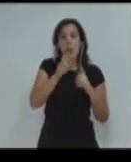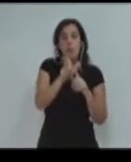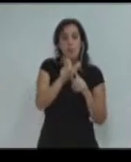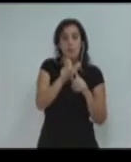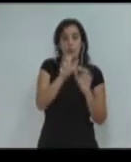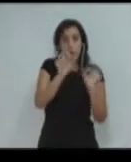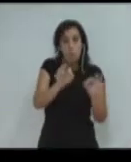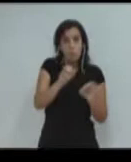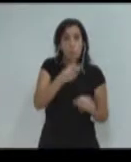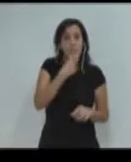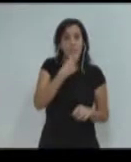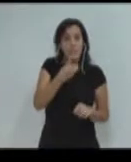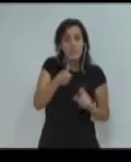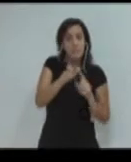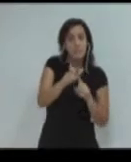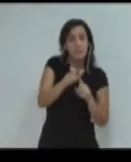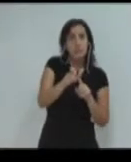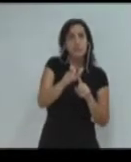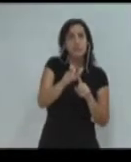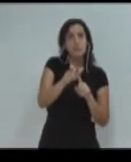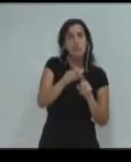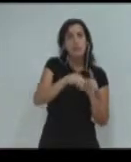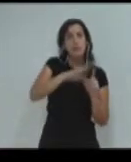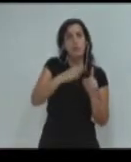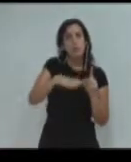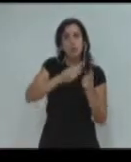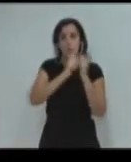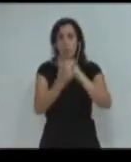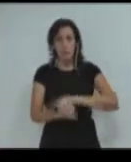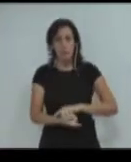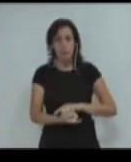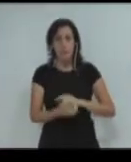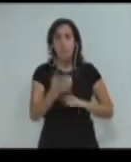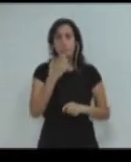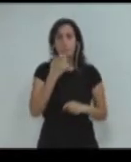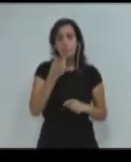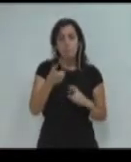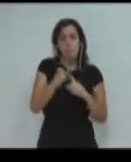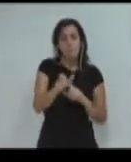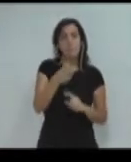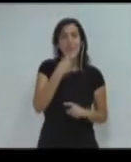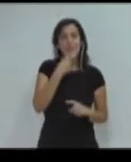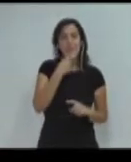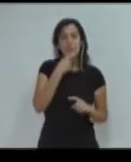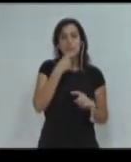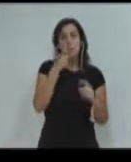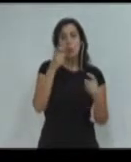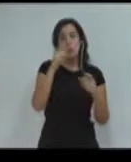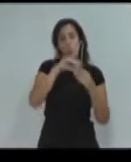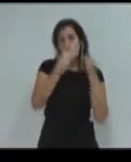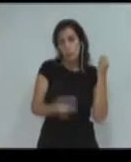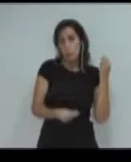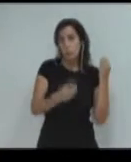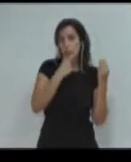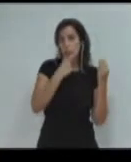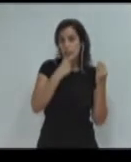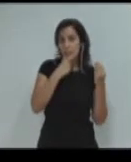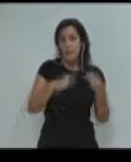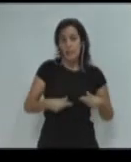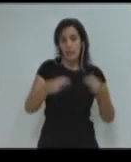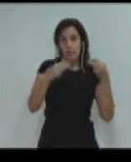inglés, el lector de pantalla cambia de entonación. Si le dices esta palabra está en inglés o este documento está en inglés, el lector de pantalla te